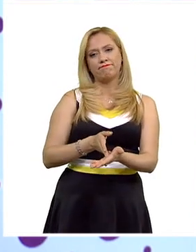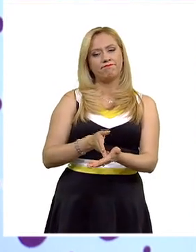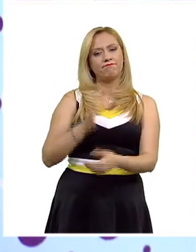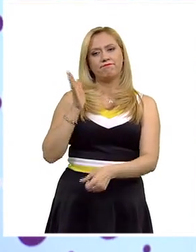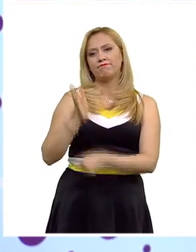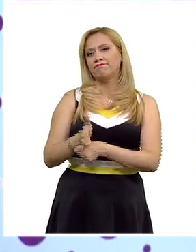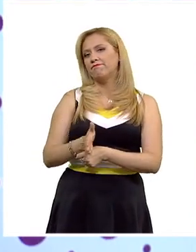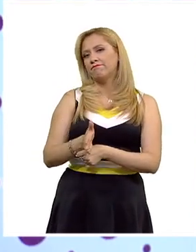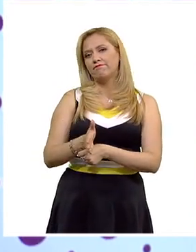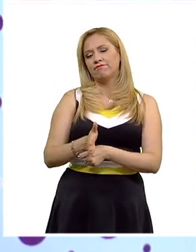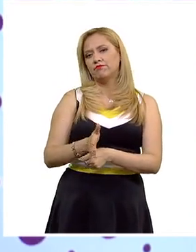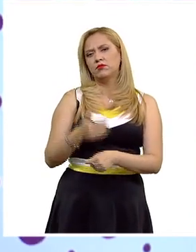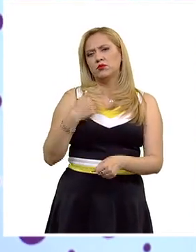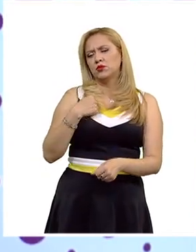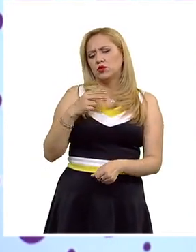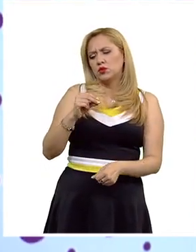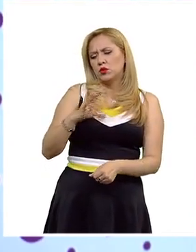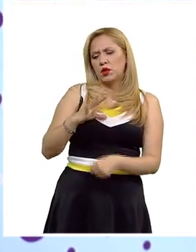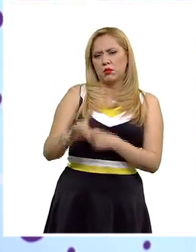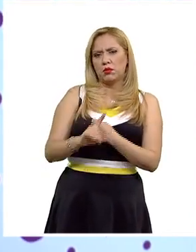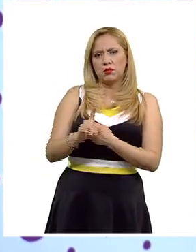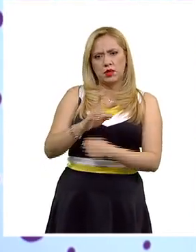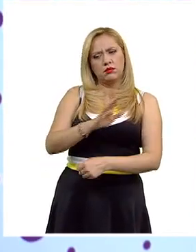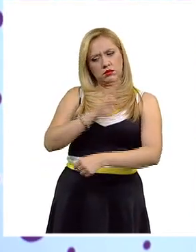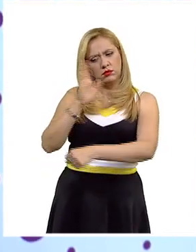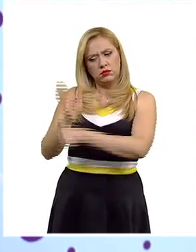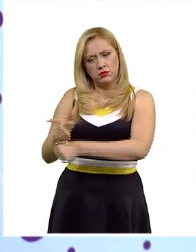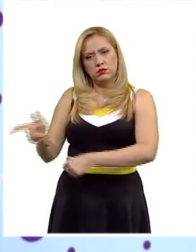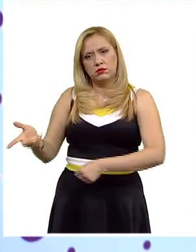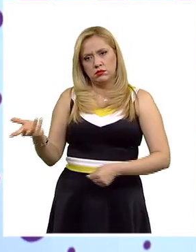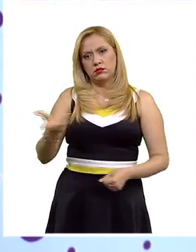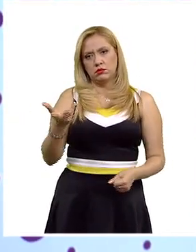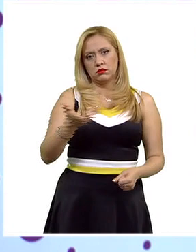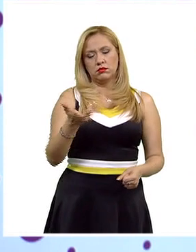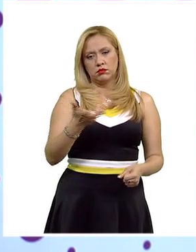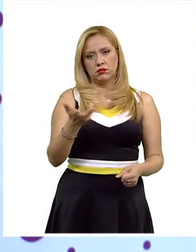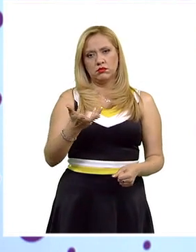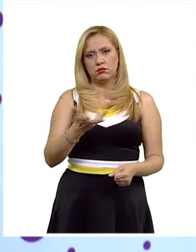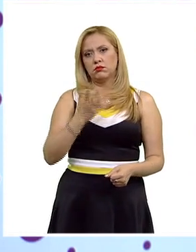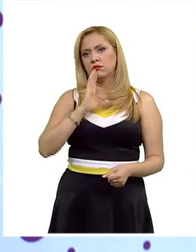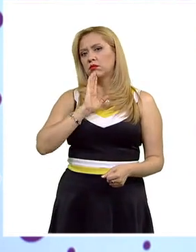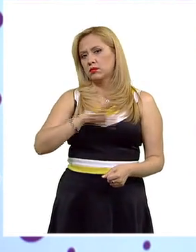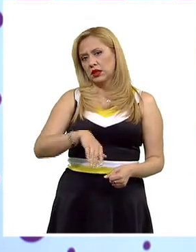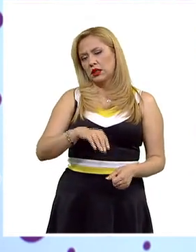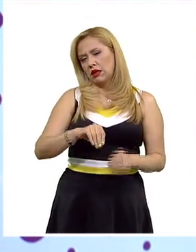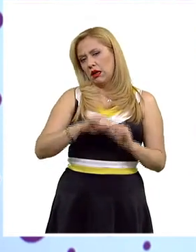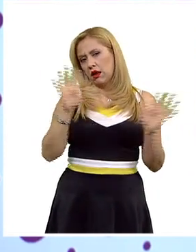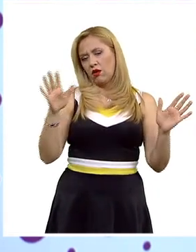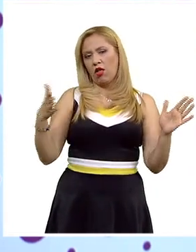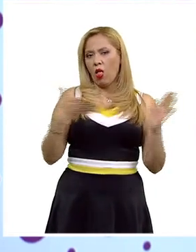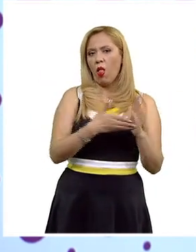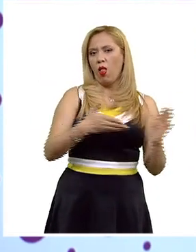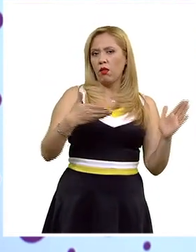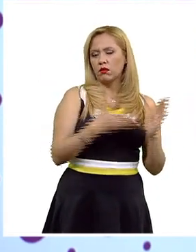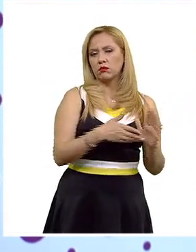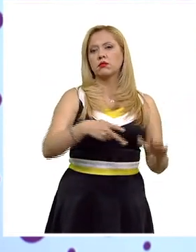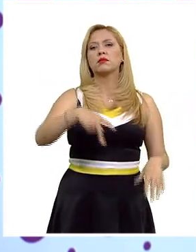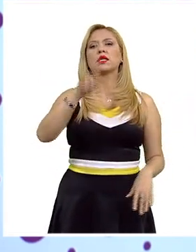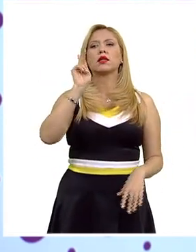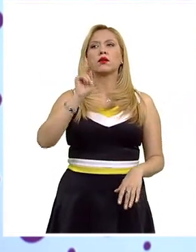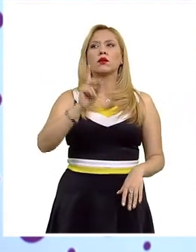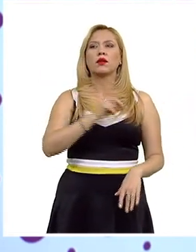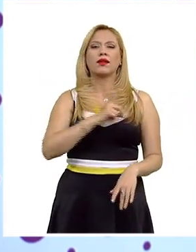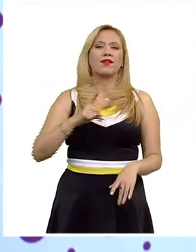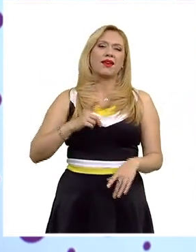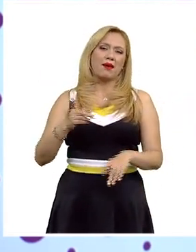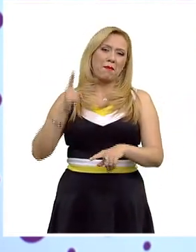ningún problema con que se sancione a alguien por perpetrar conductas de acoso, pero sí creo que el énfasis tiene que